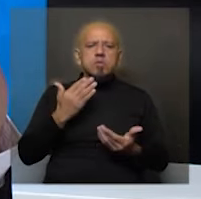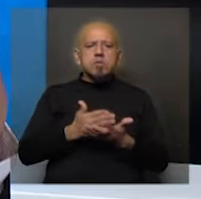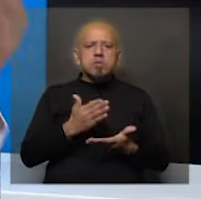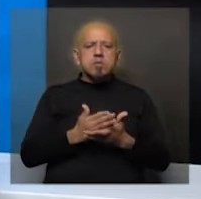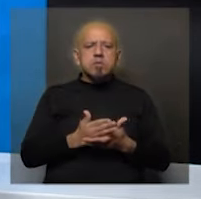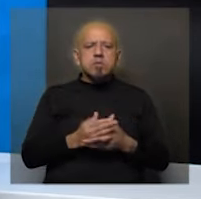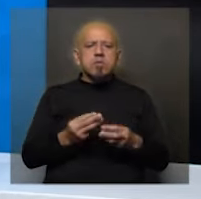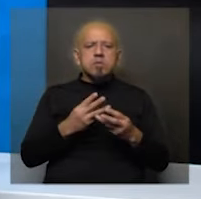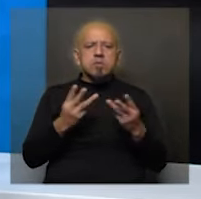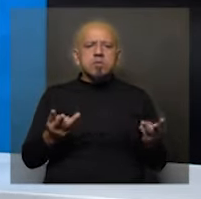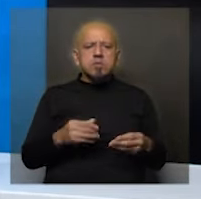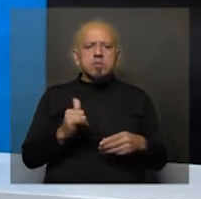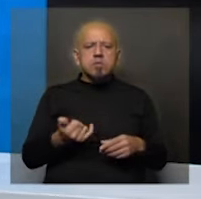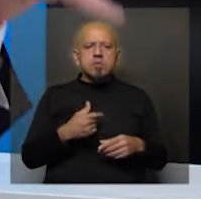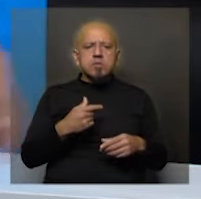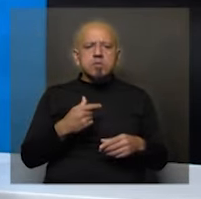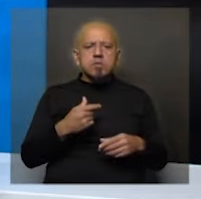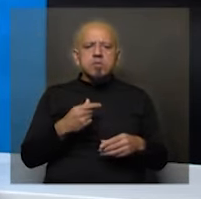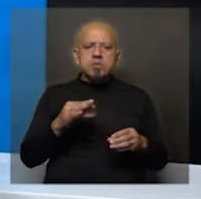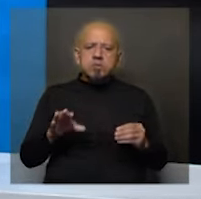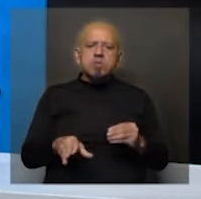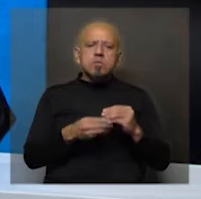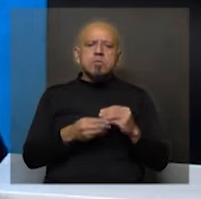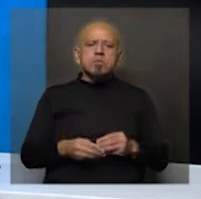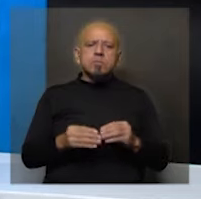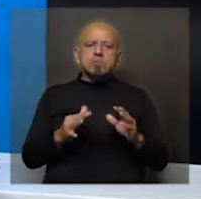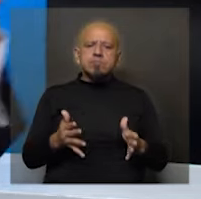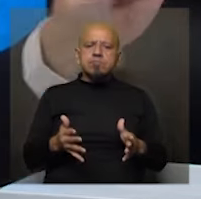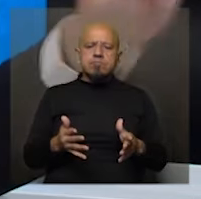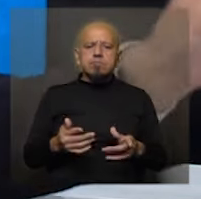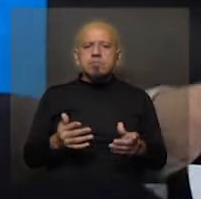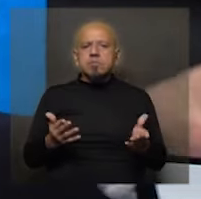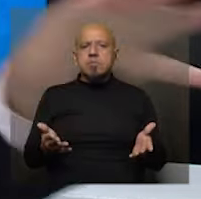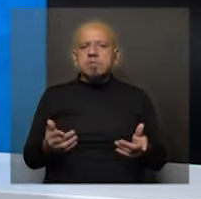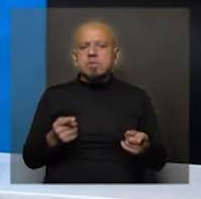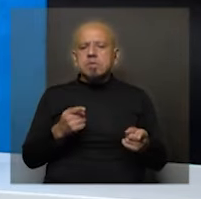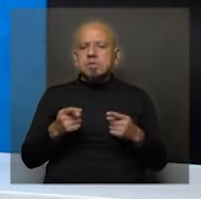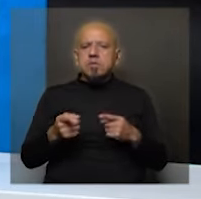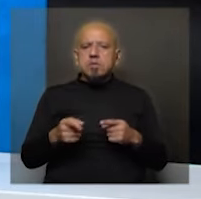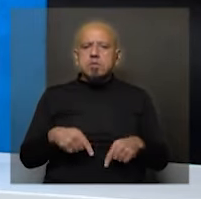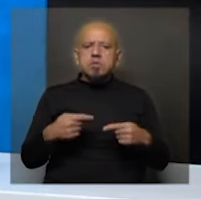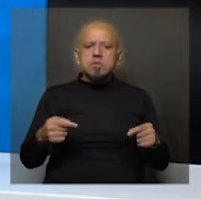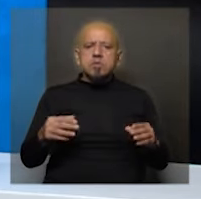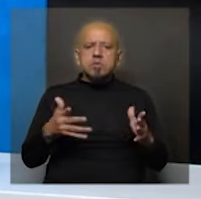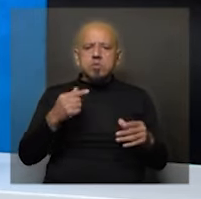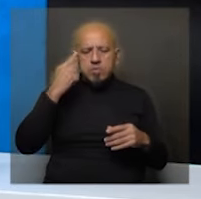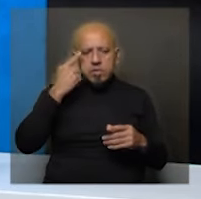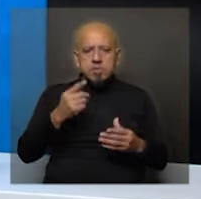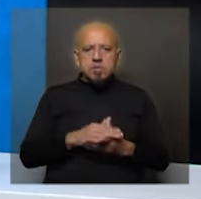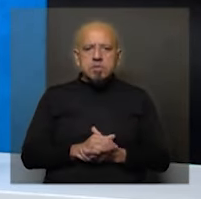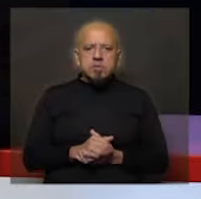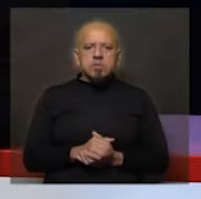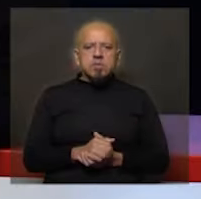general tienen esto ya incorporado y quizás no hace falta este no sé poner el foco en determinadas cosas cómo lo ven